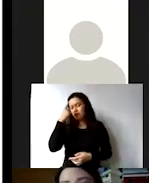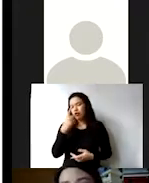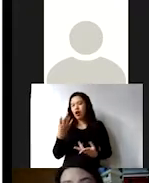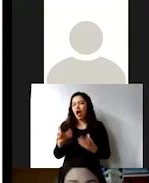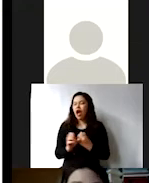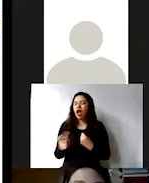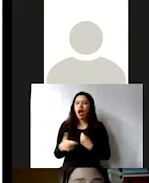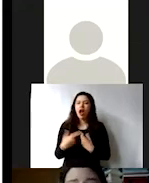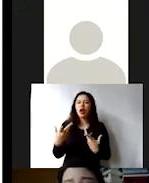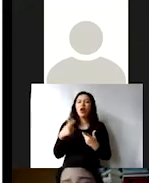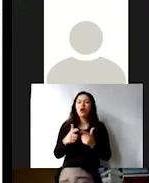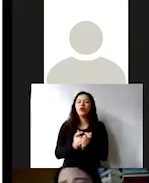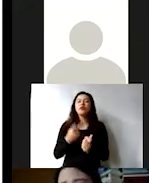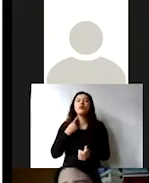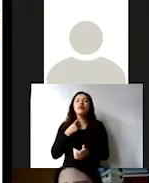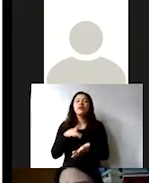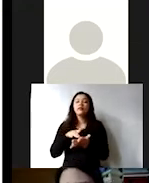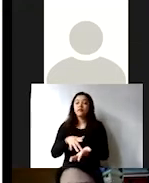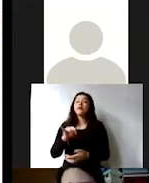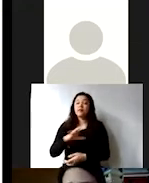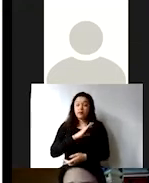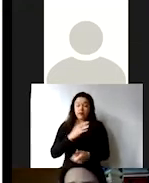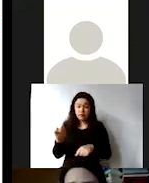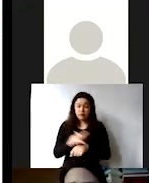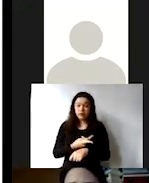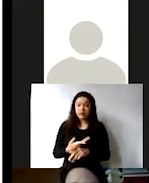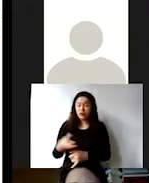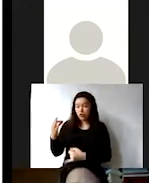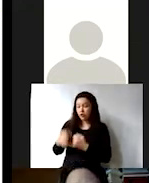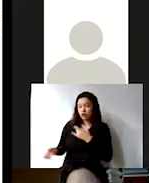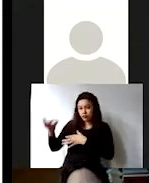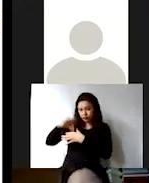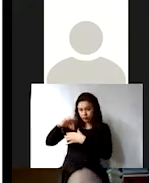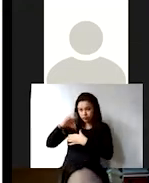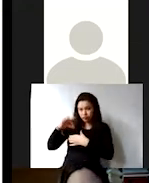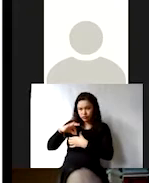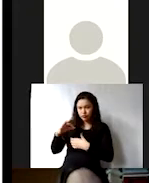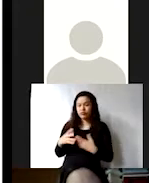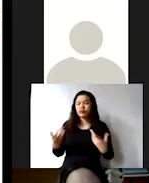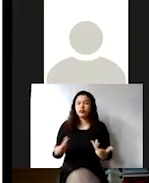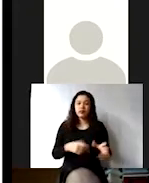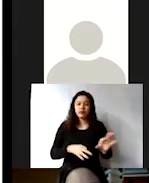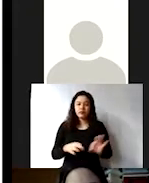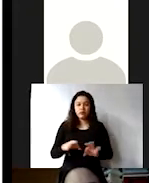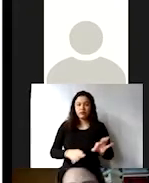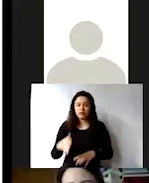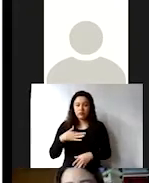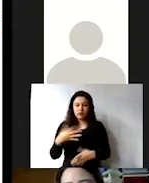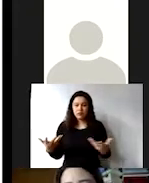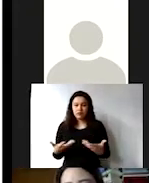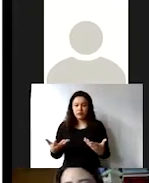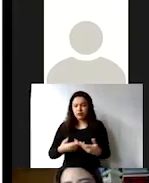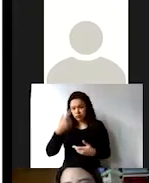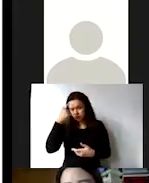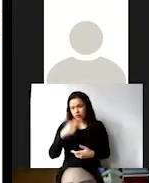partidario. Ha sucedido, les doy un ejemplo, en las últimas elecciones, al menos desde el trabajo que a mí me ha tocado hacer de Mago en México, identificamos al